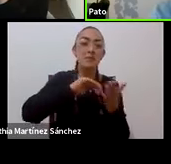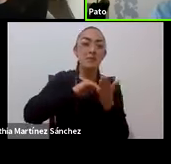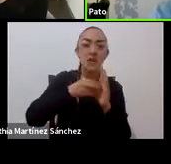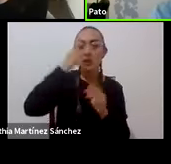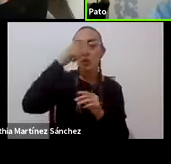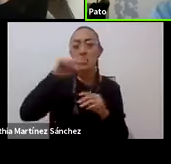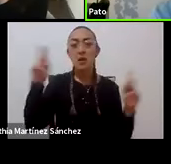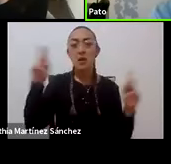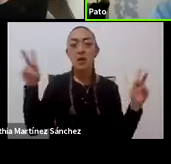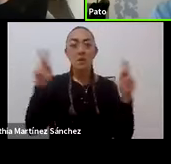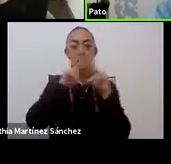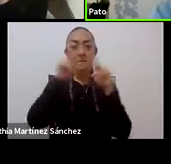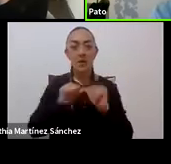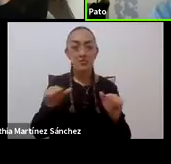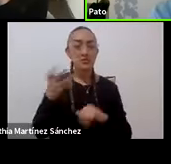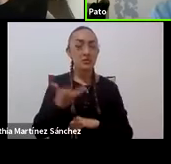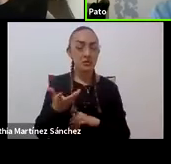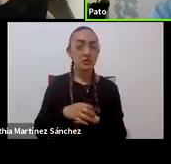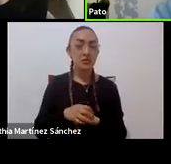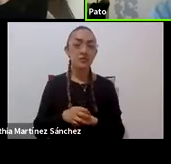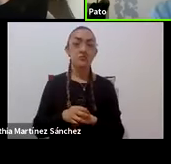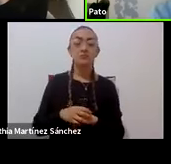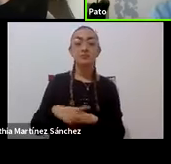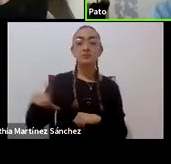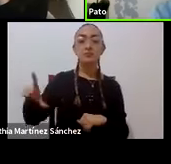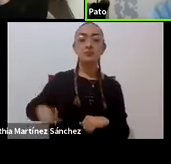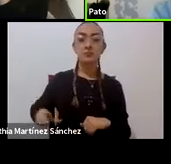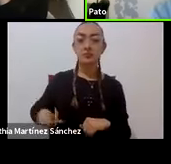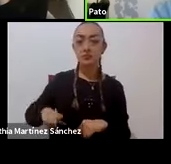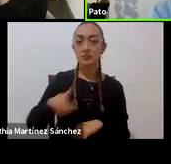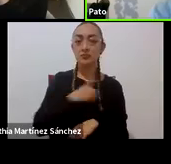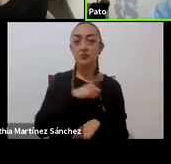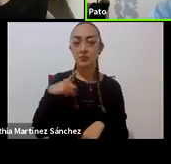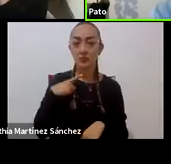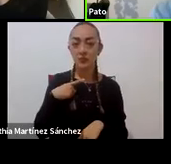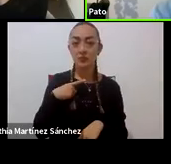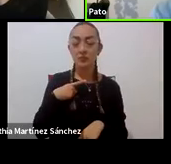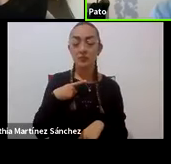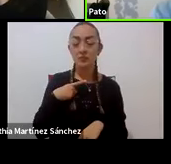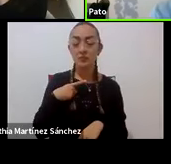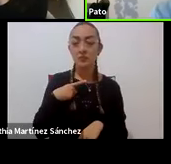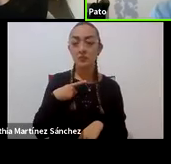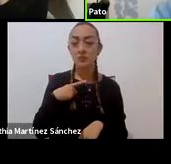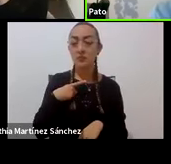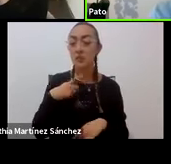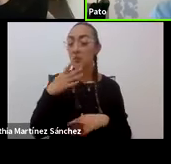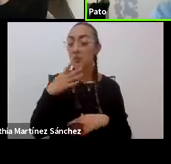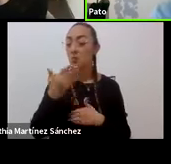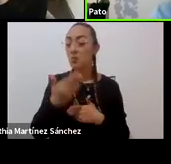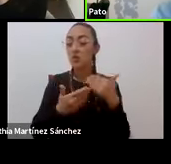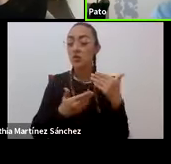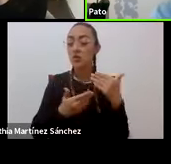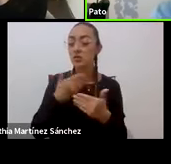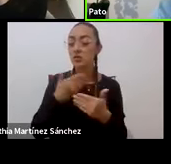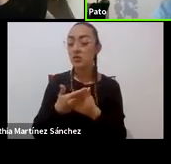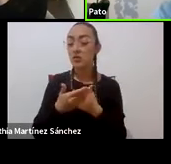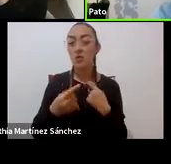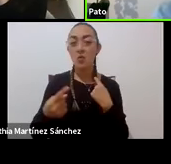la gobernanza tendría que generar a través del diálogo, digamos, a través